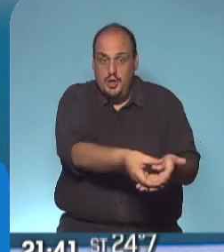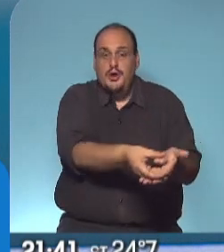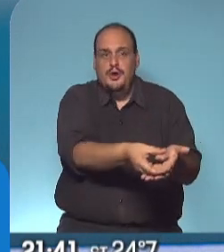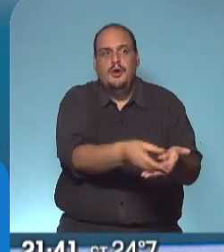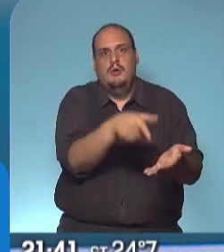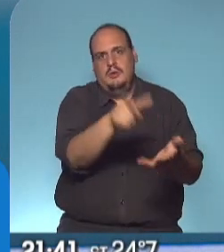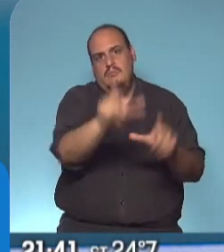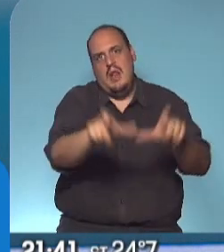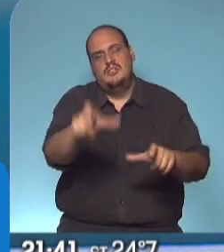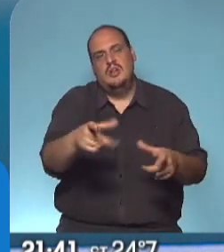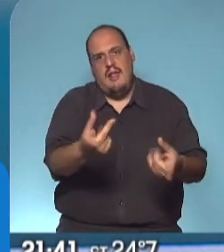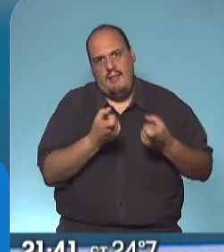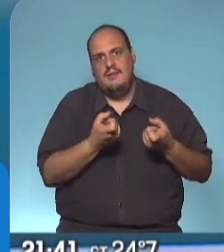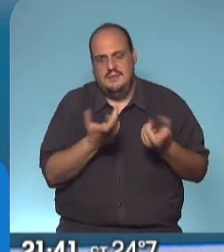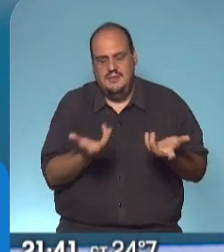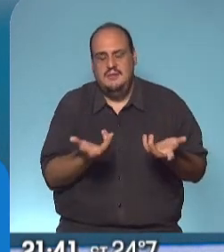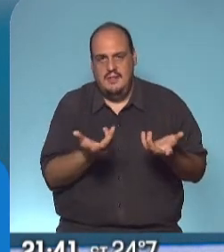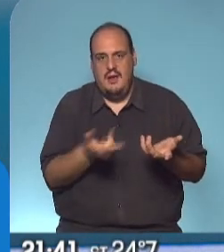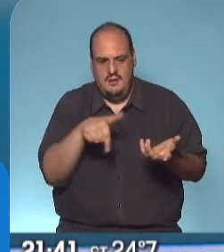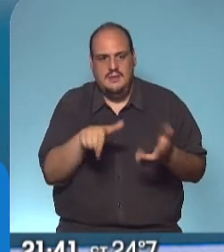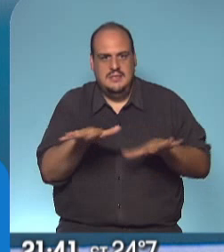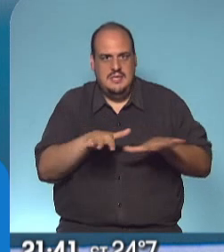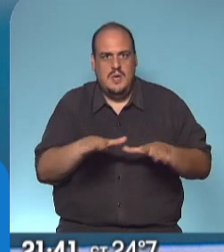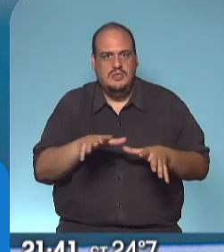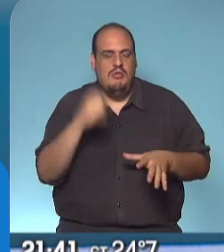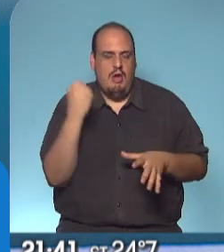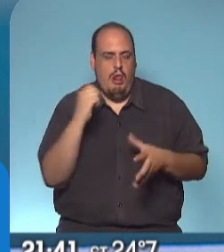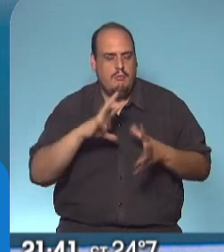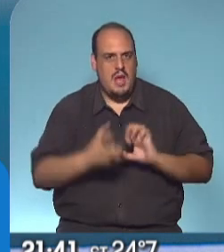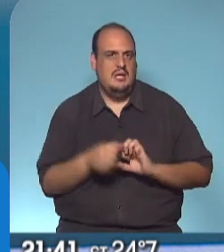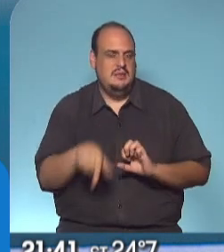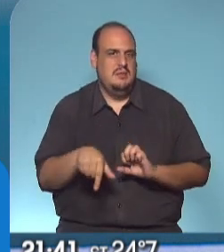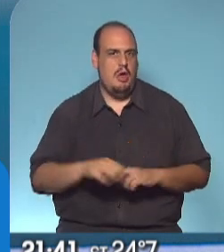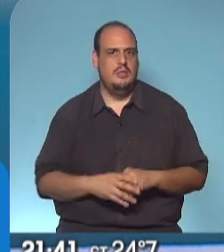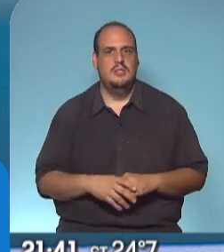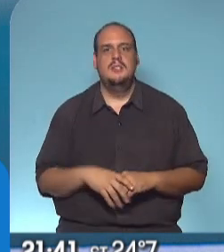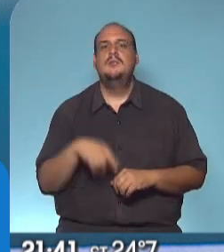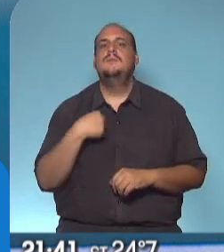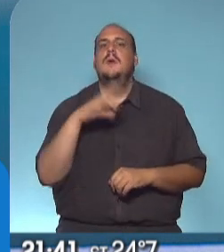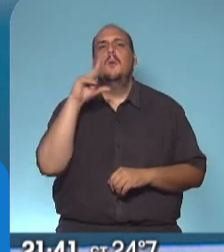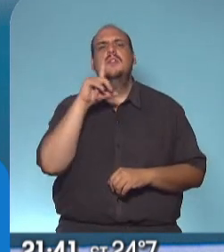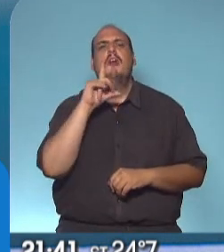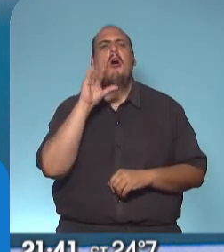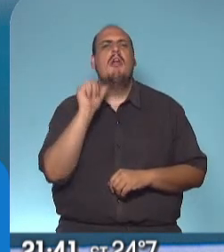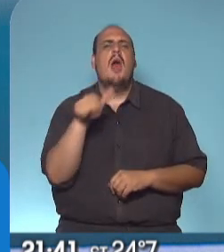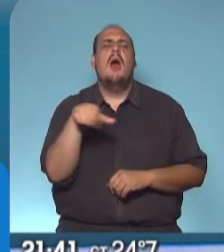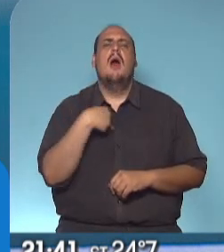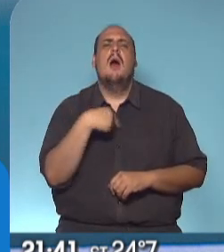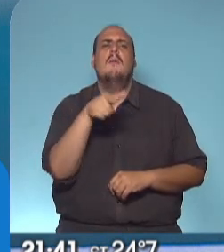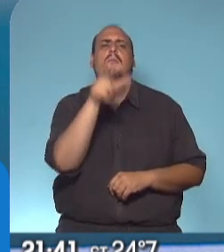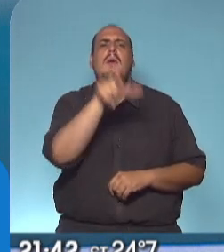muy necesario en esta situación de crisis económica que se está viviendo. Victoria, y para cerrar, ¿cómo tienen que hacer para